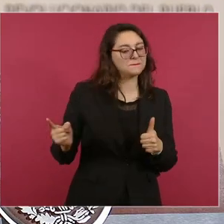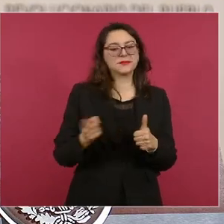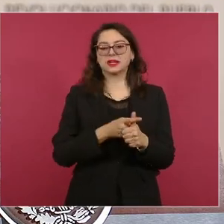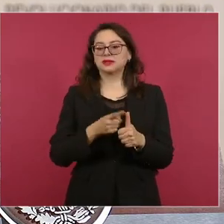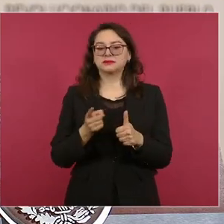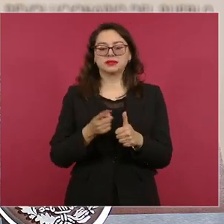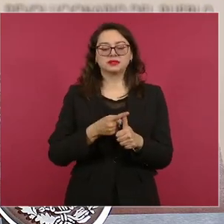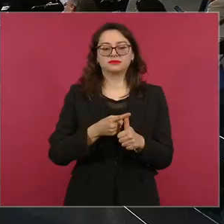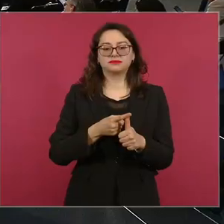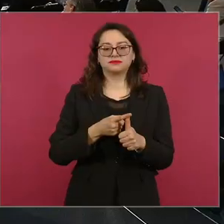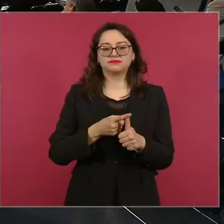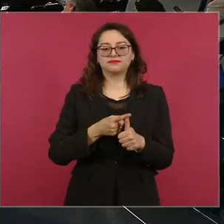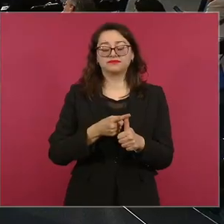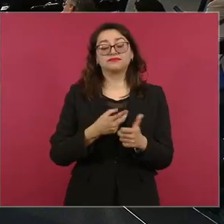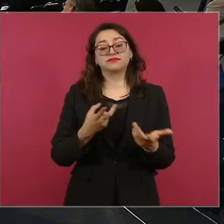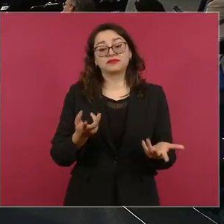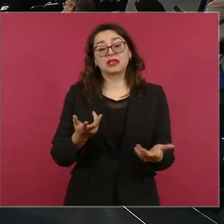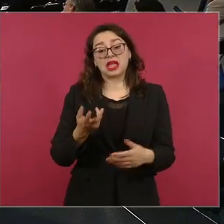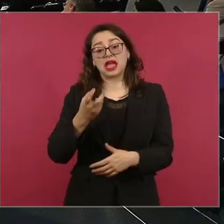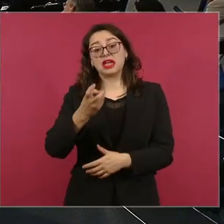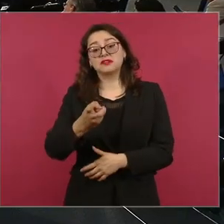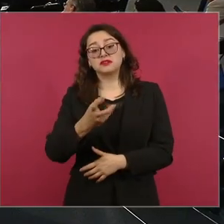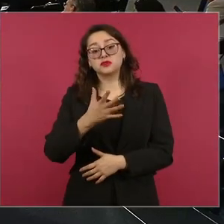Y eso es lo que considero